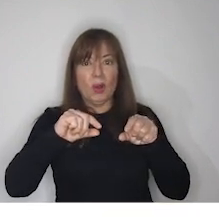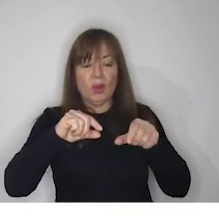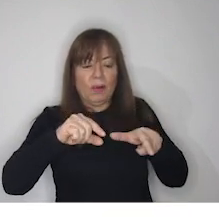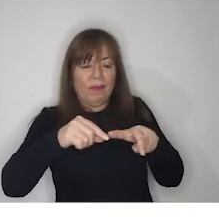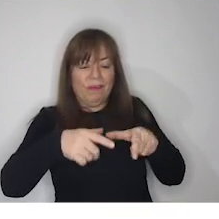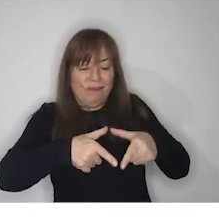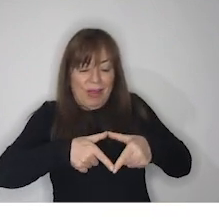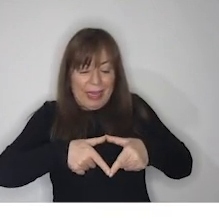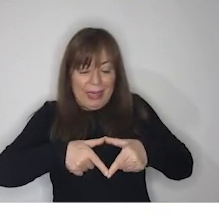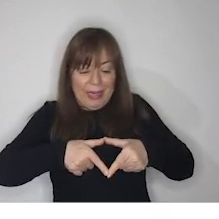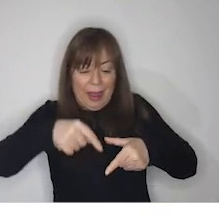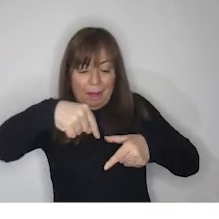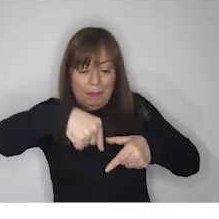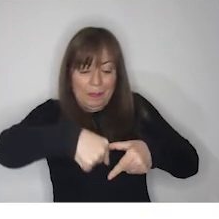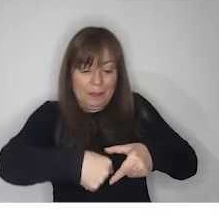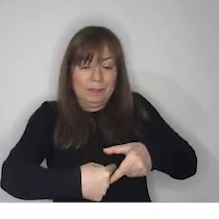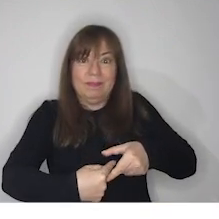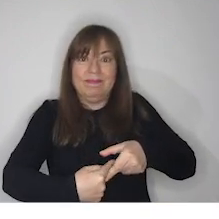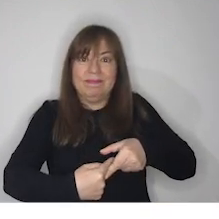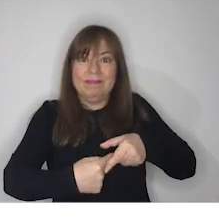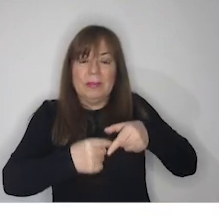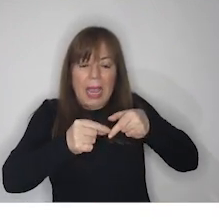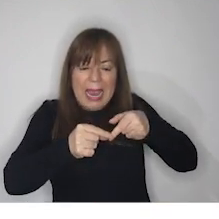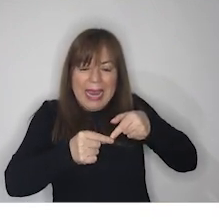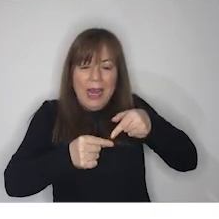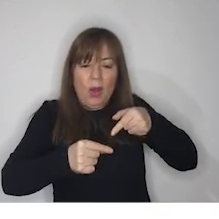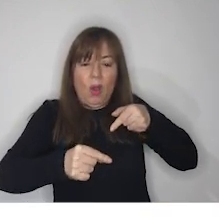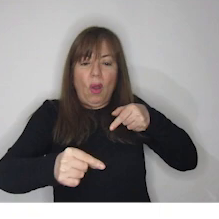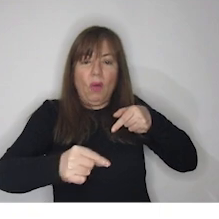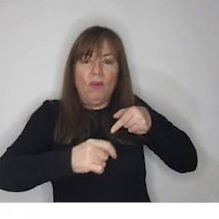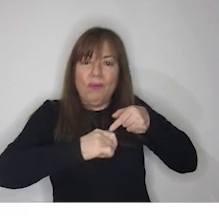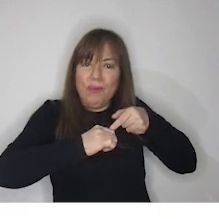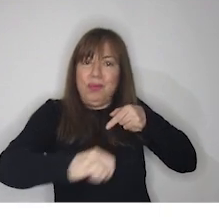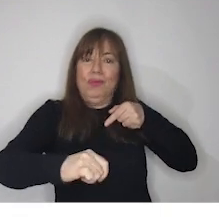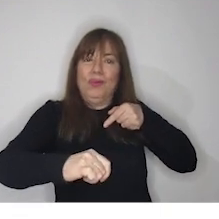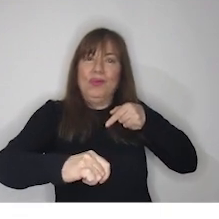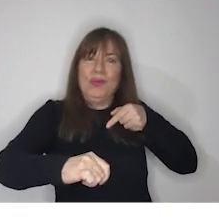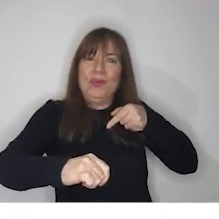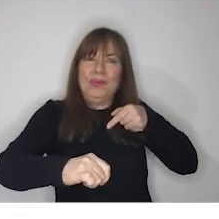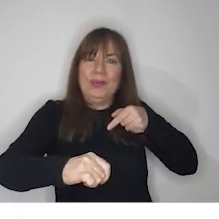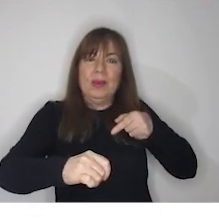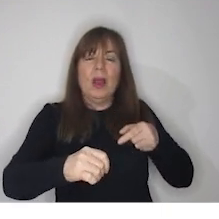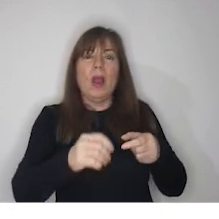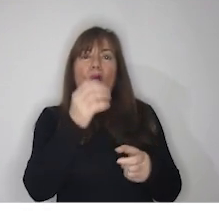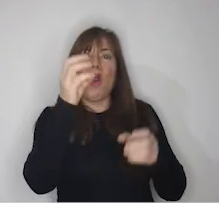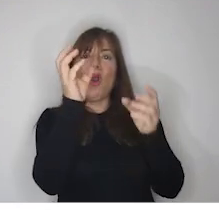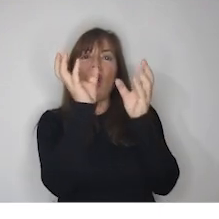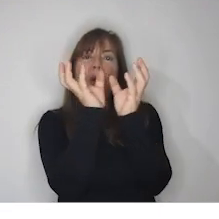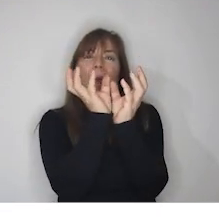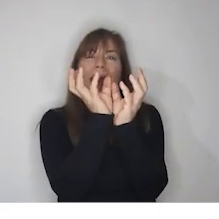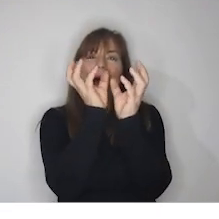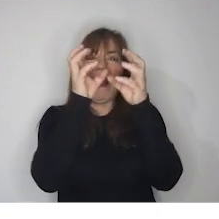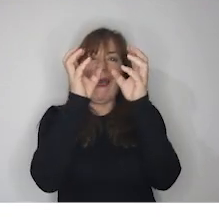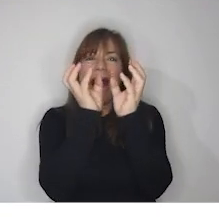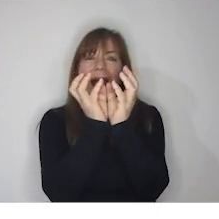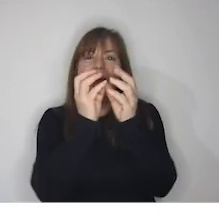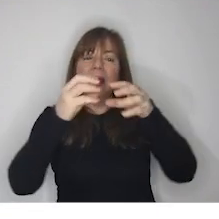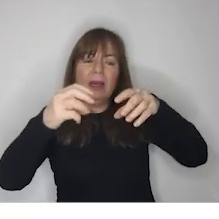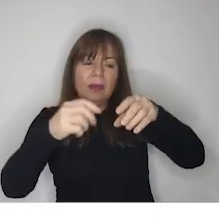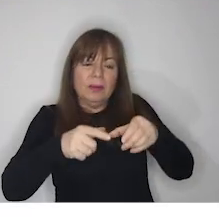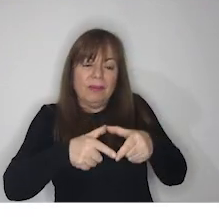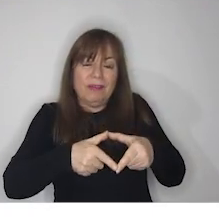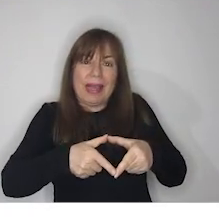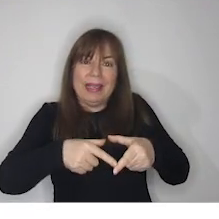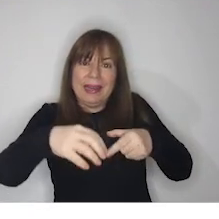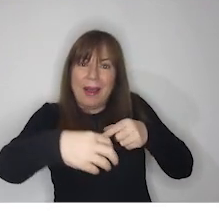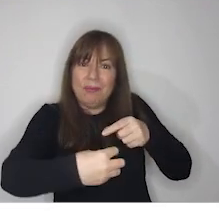introduce dentro de la vagina y trae un hilo que queda fuera de la cavidad vaginal para luego retirarlo. La copa menstrual se introduce